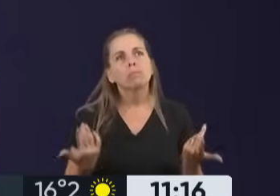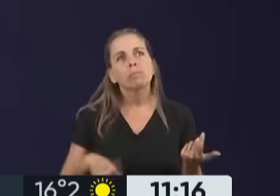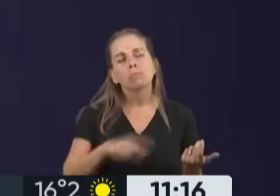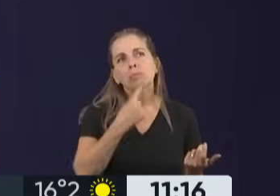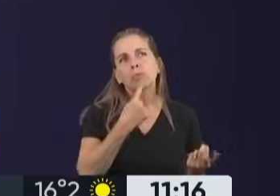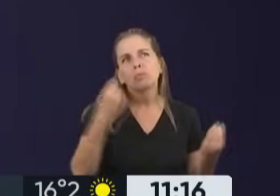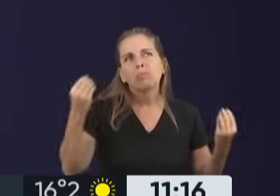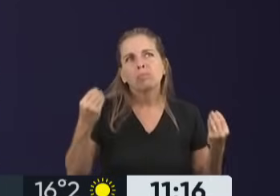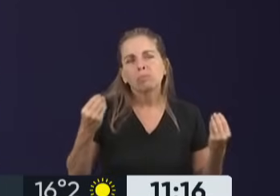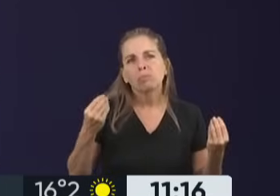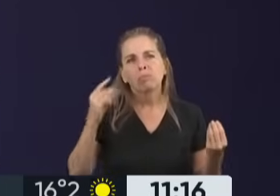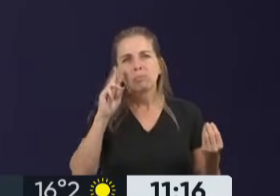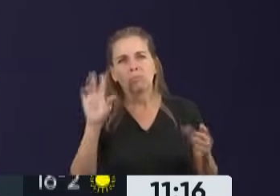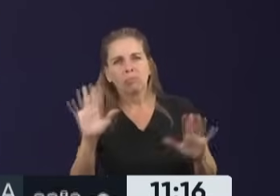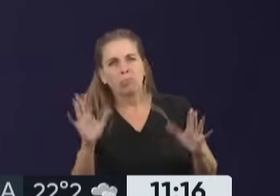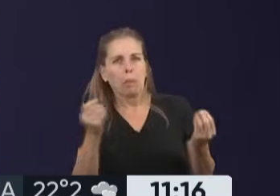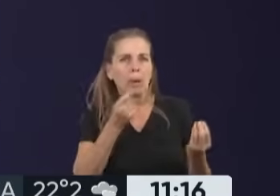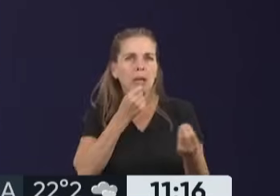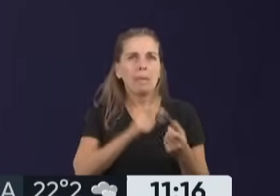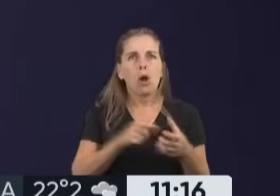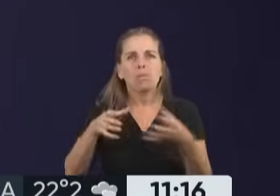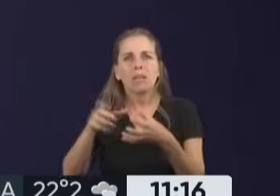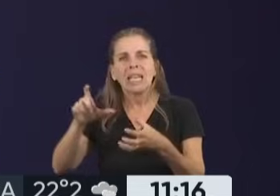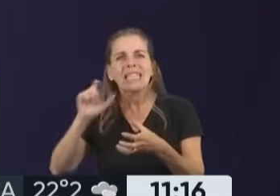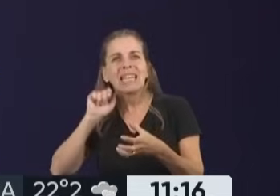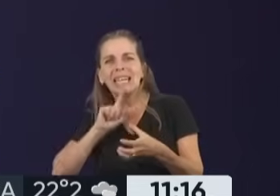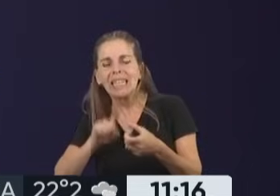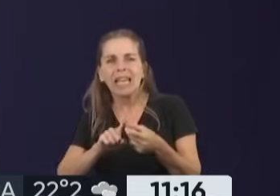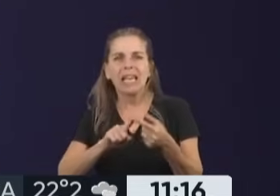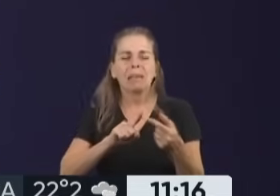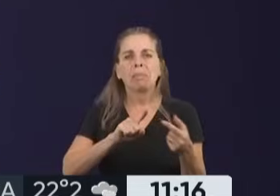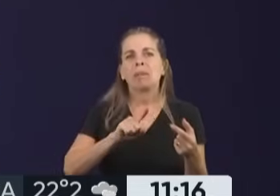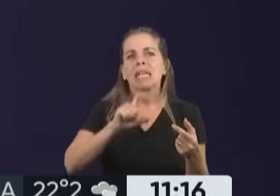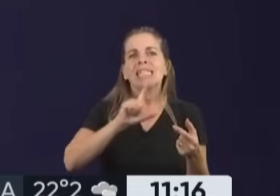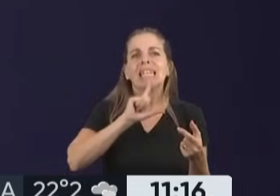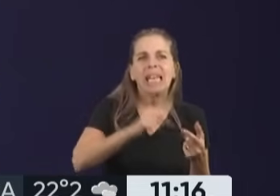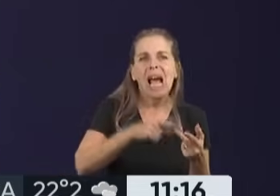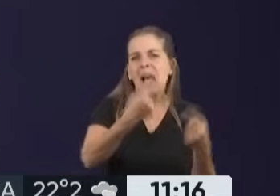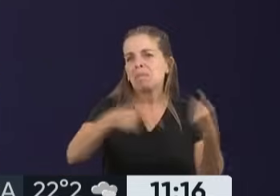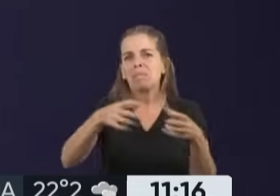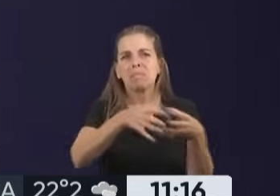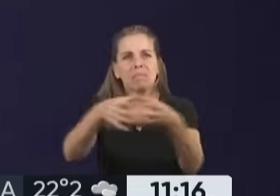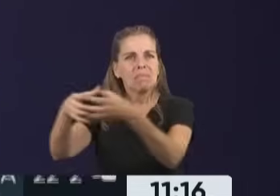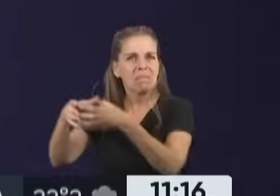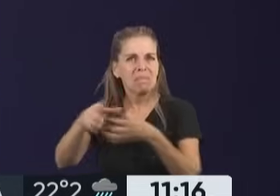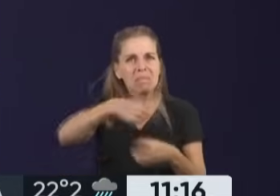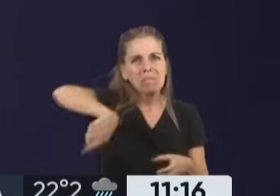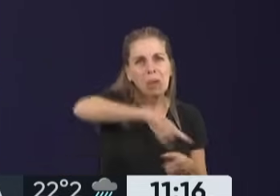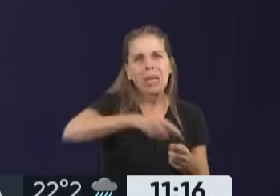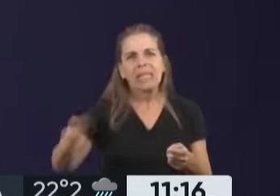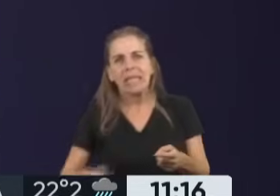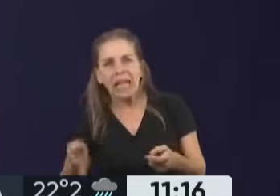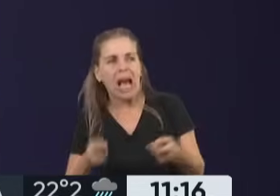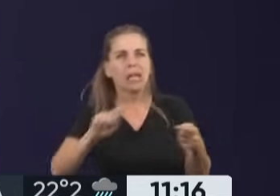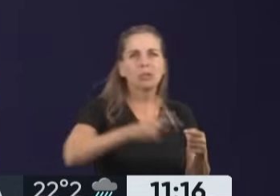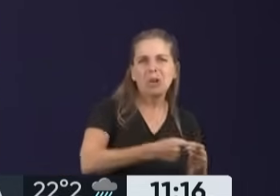tiene que ver la CGT, la CTA o el Polo Obrero o alguna otra organización social u otros personajes